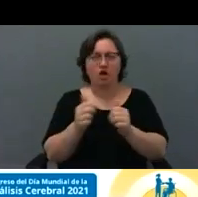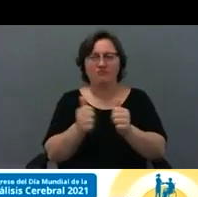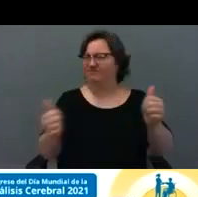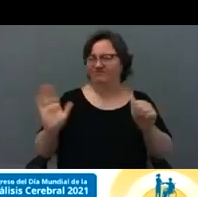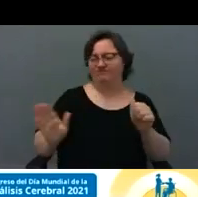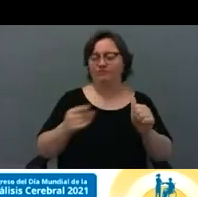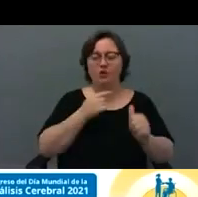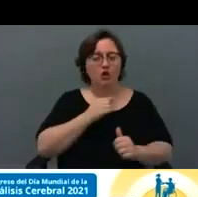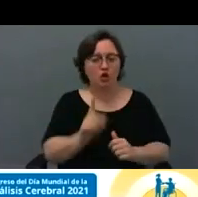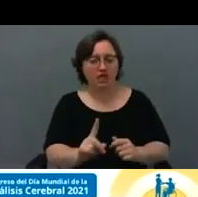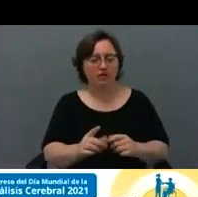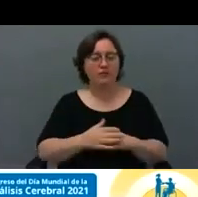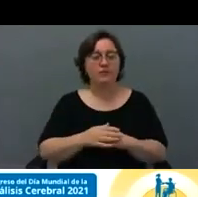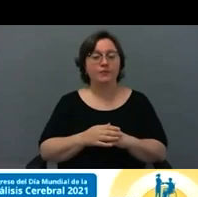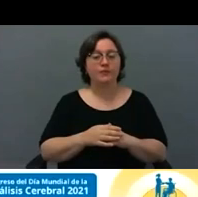lado.